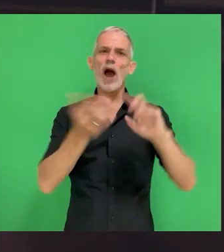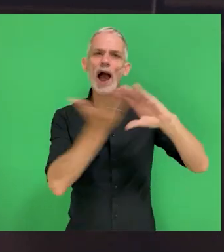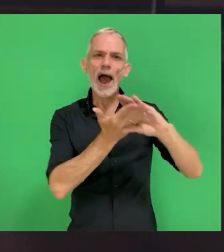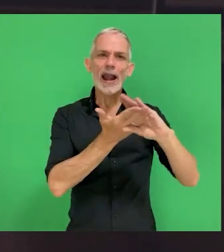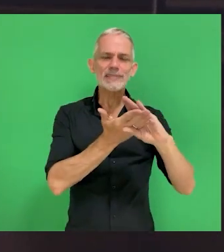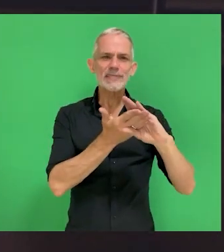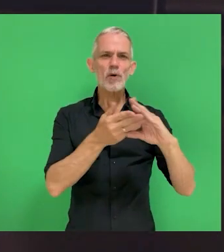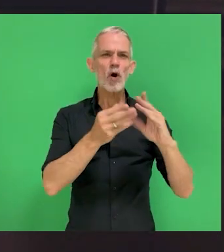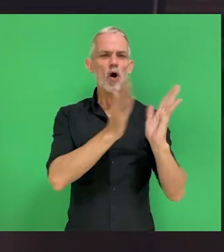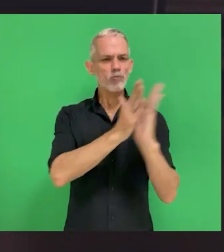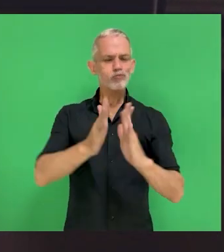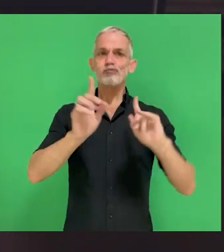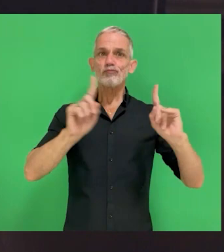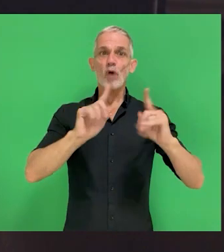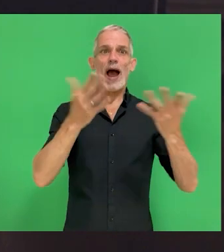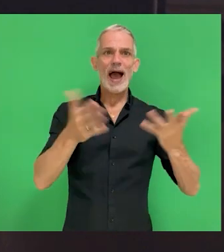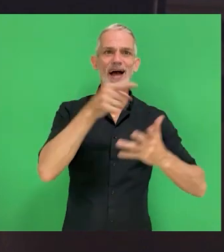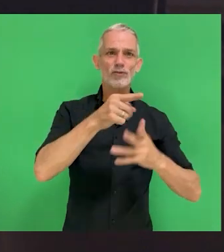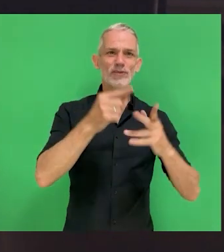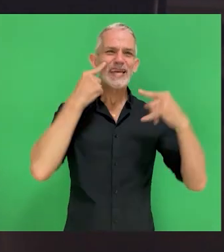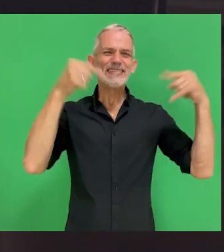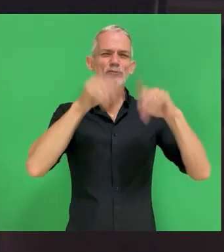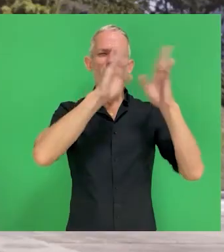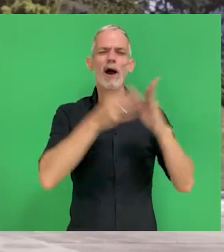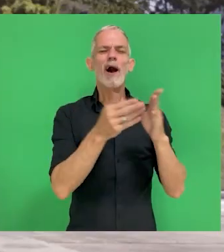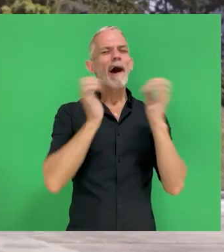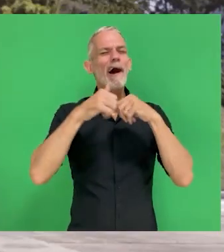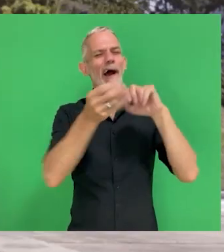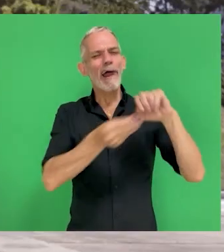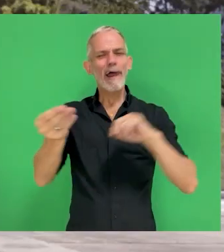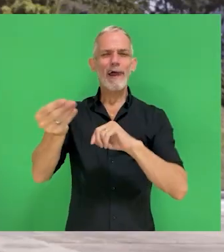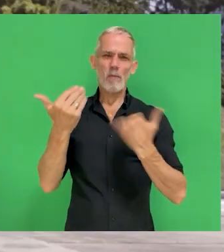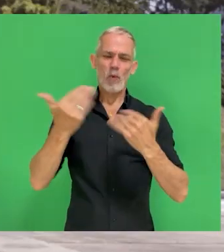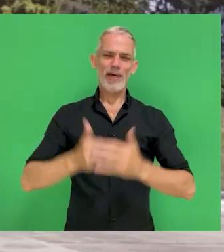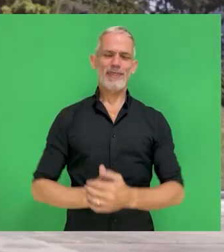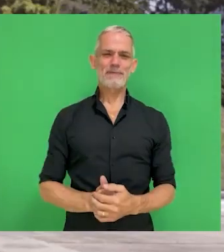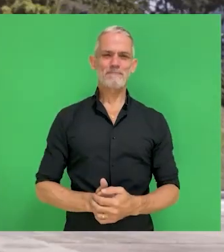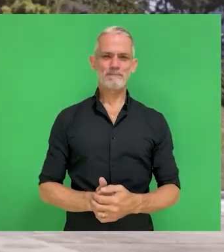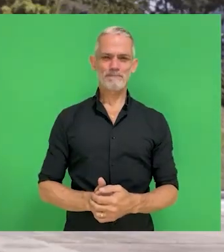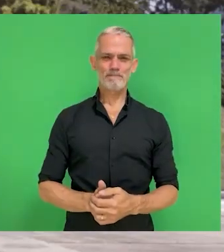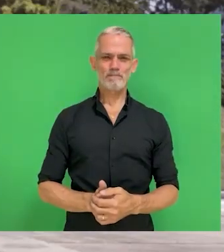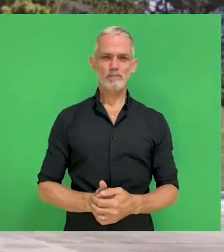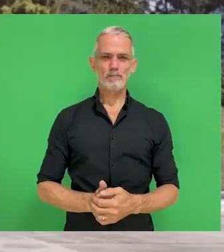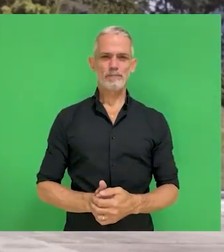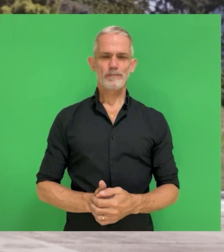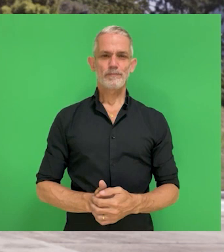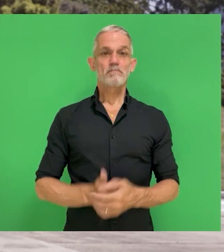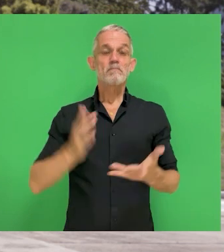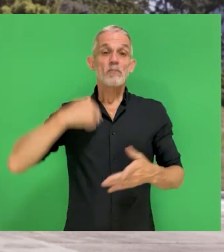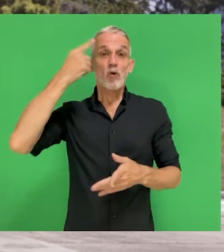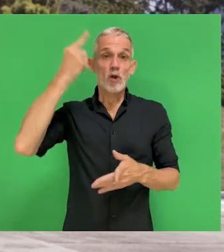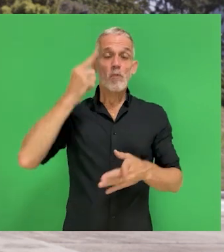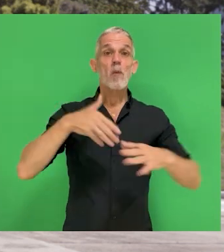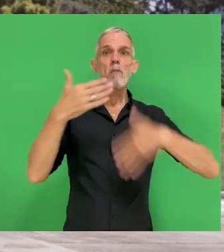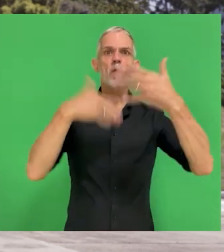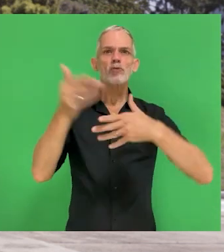está gestionado, la institución puede esconder la información. En Casa Amarilla, una bandera blanca con una cruz azul. Creo que los procesos